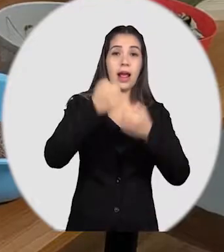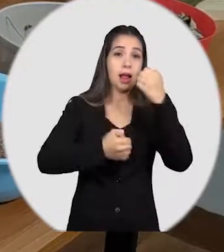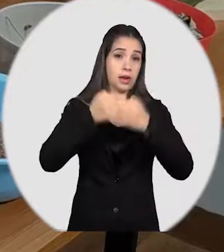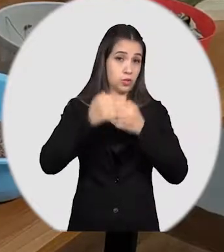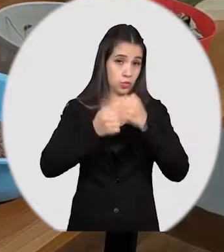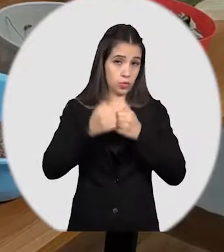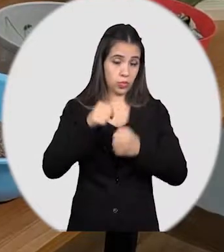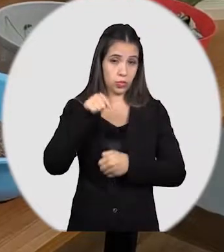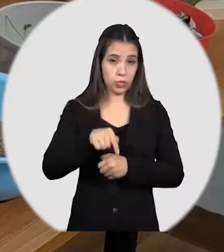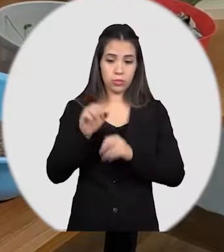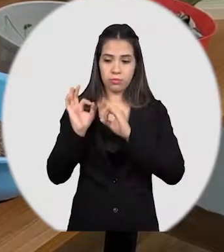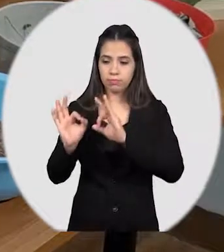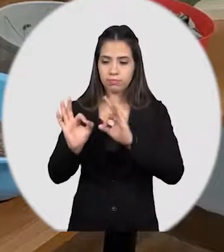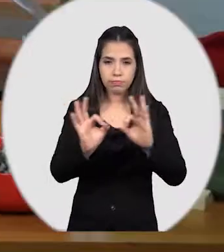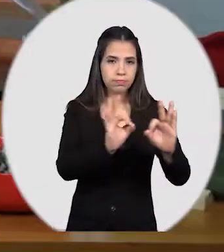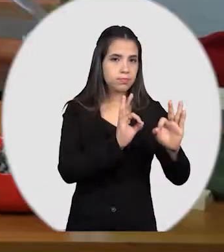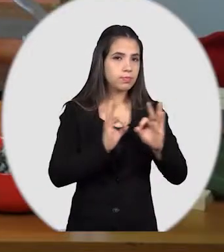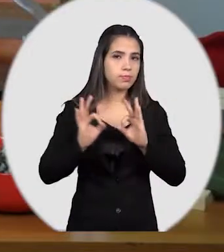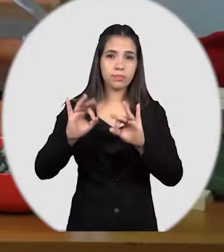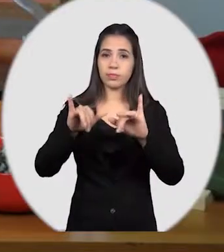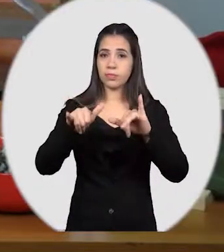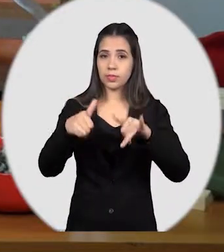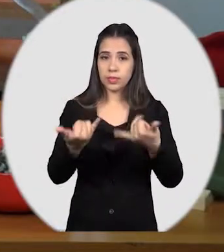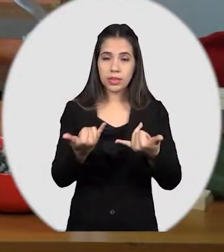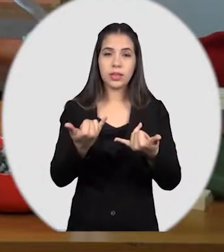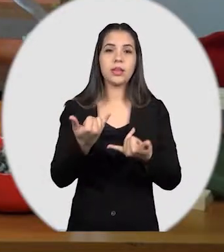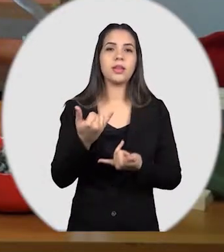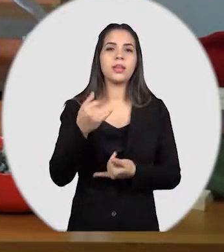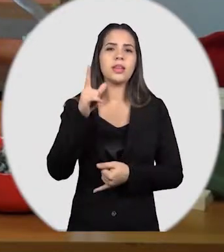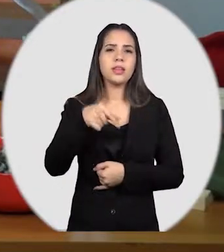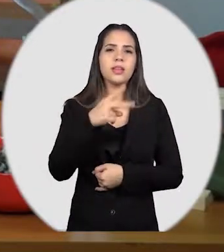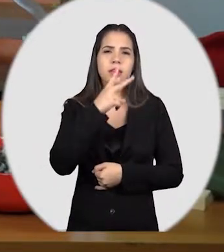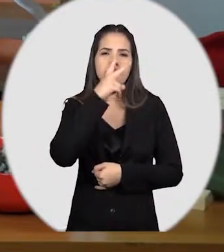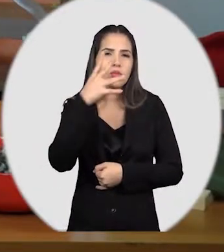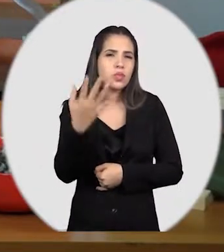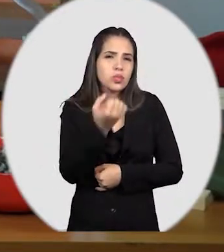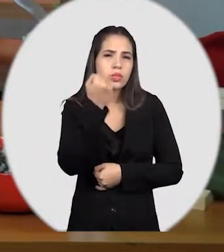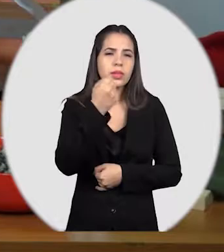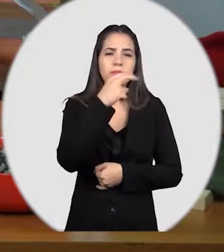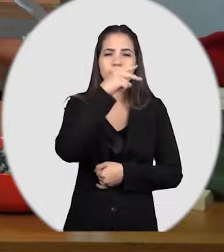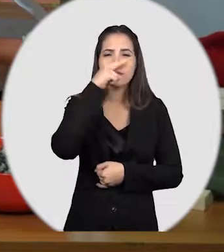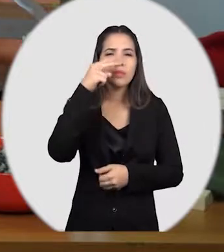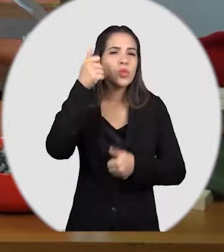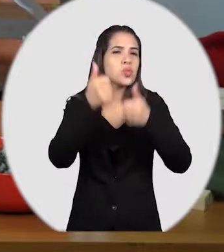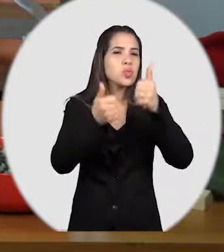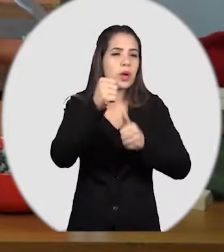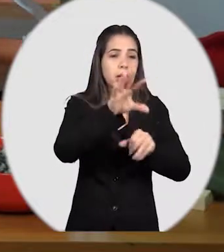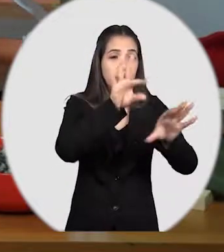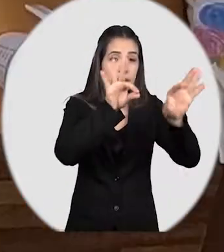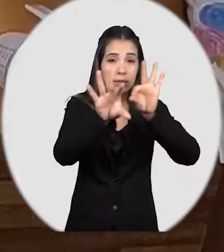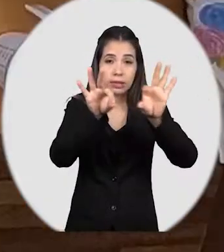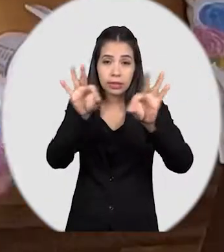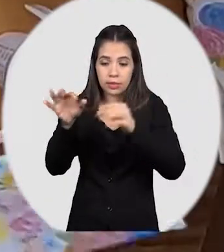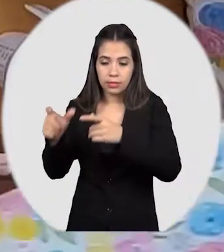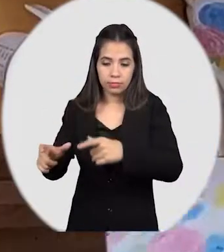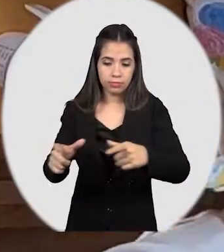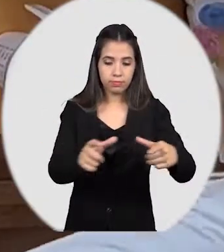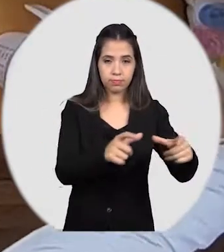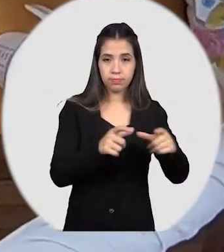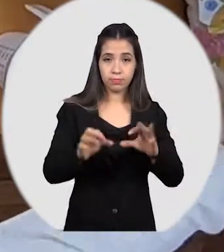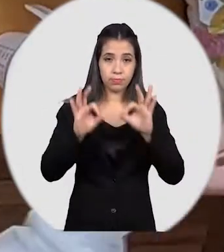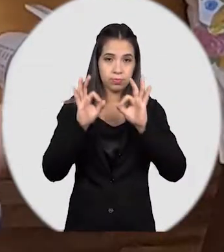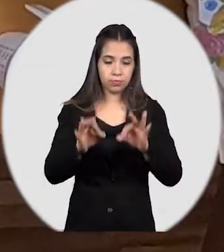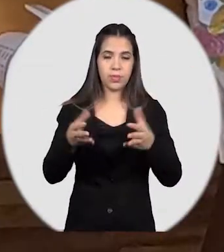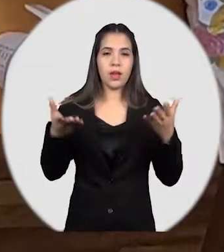tenemos todo, que definimos qué material vamos a utilizar, qué hierbas, qué semillas, procedemos, ¿verdad?, a la mezcla. Ahora vamos